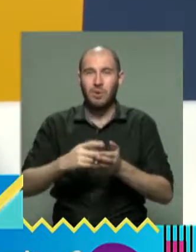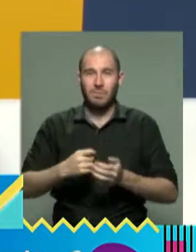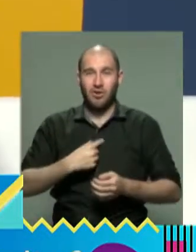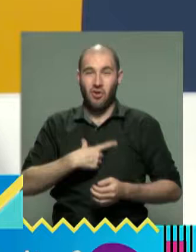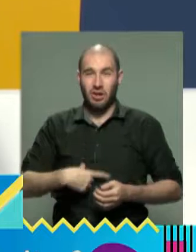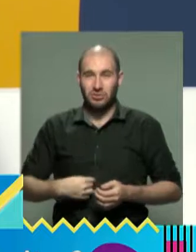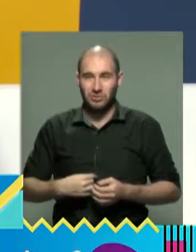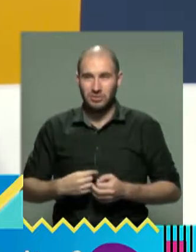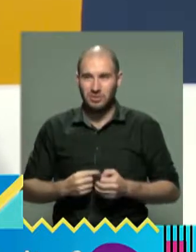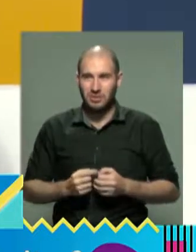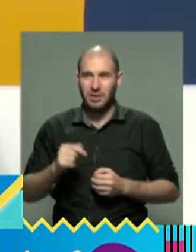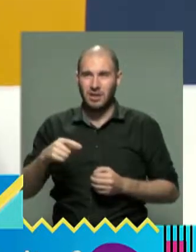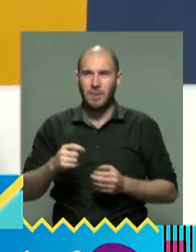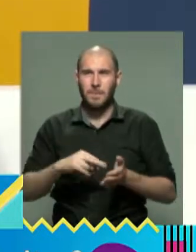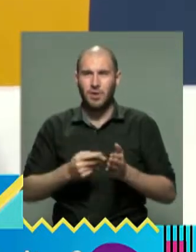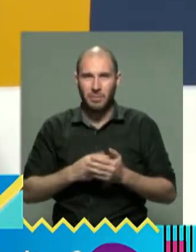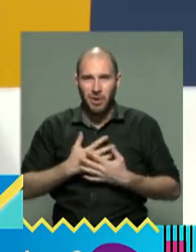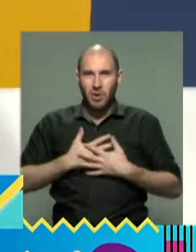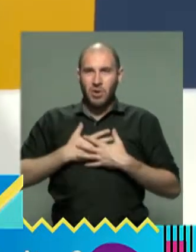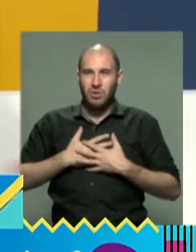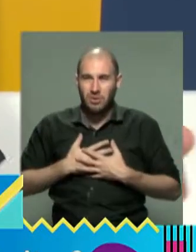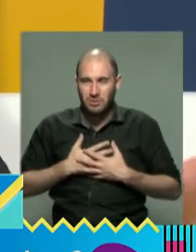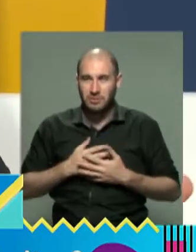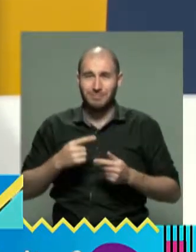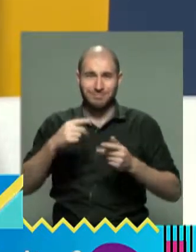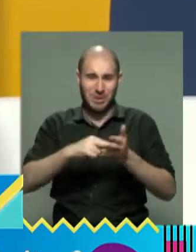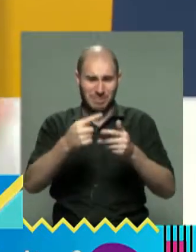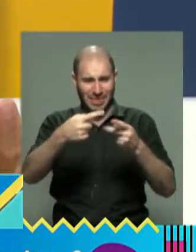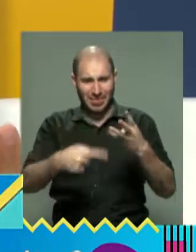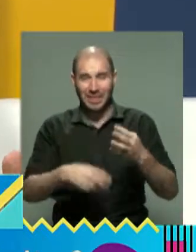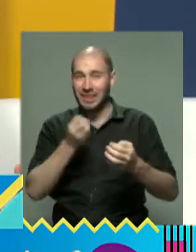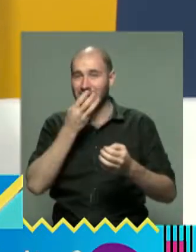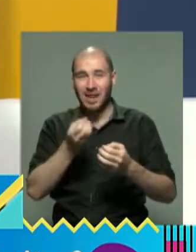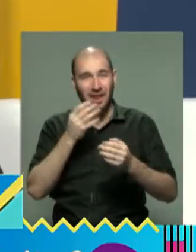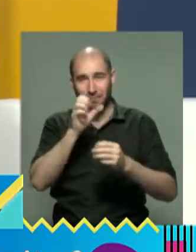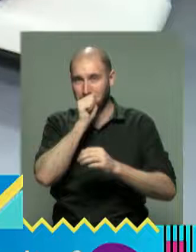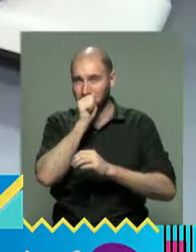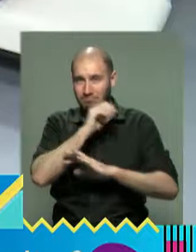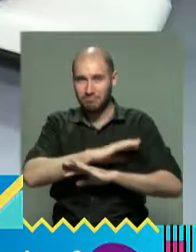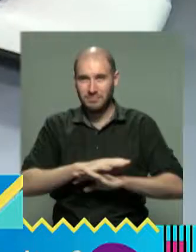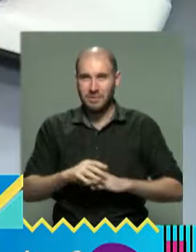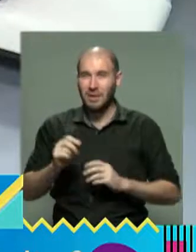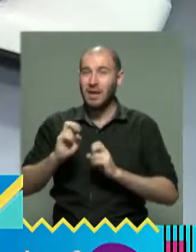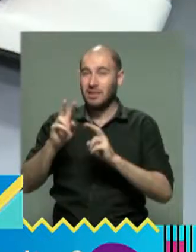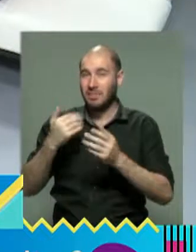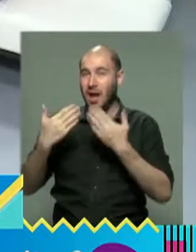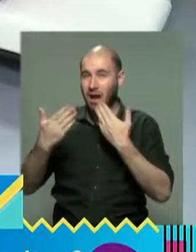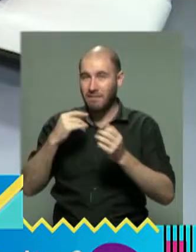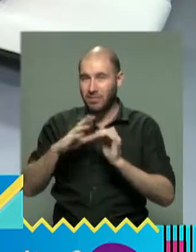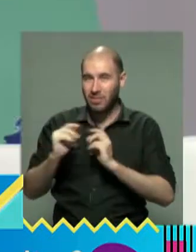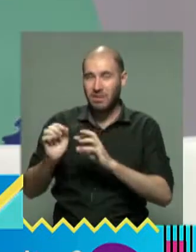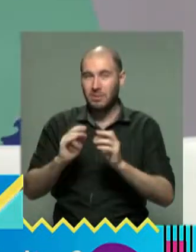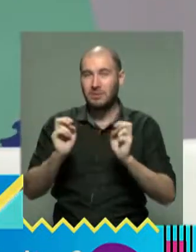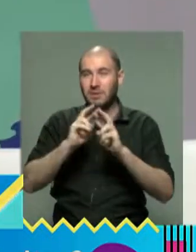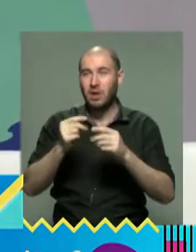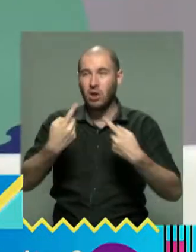cardíaco No. y que tenía un problema de asma y tenía mil problemas y no los declaró ninguno. Claro, quizás un tema que hay que hablar y debatir que tiene que